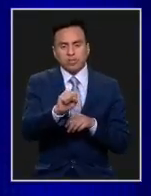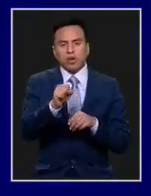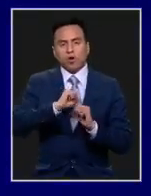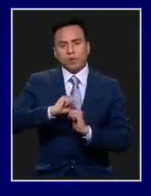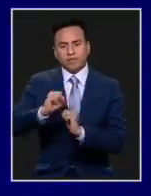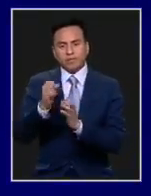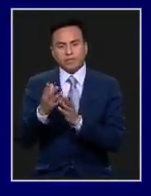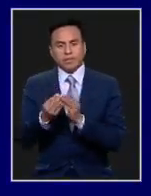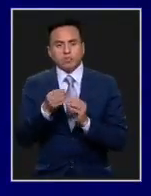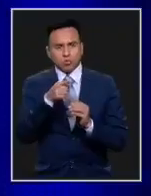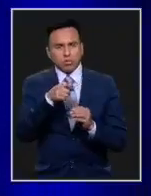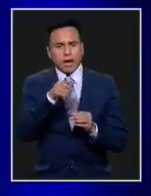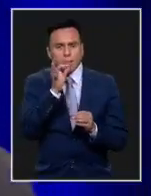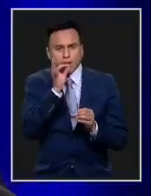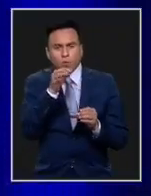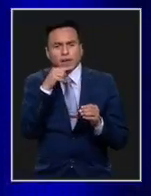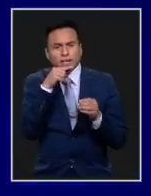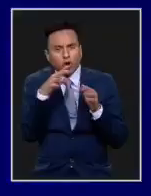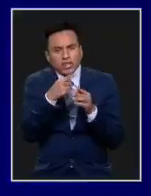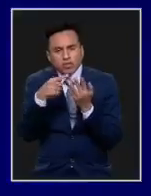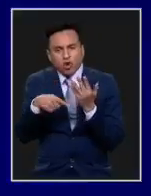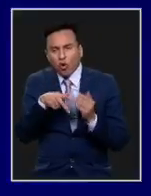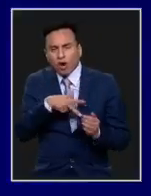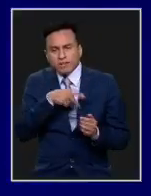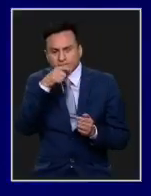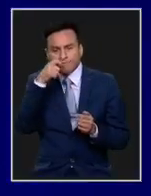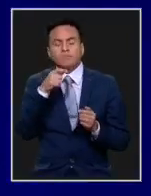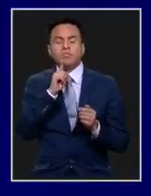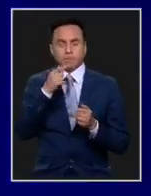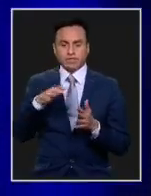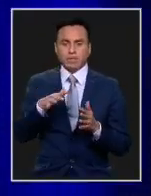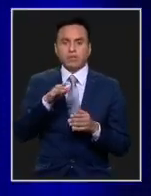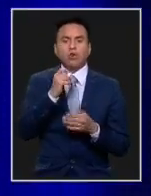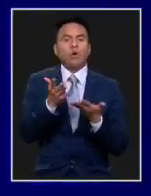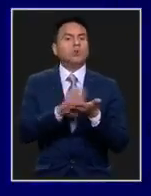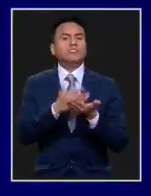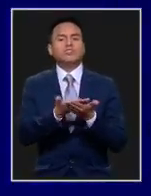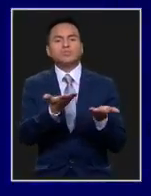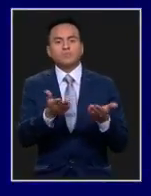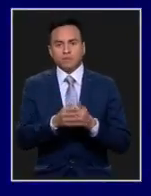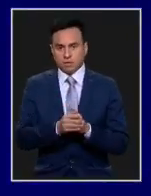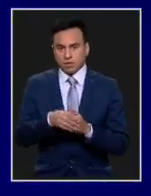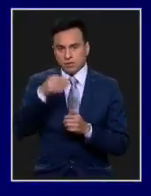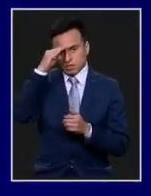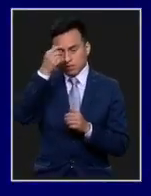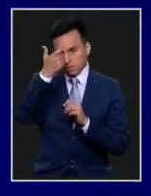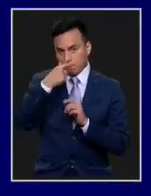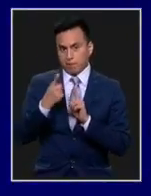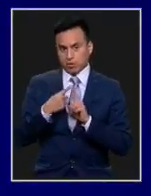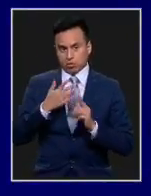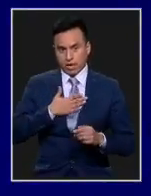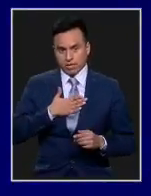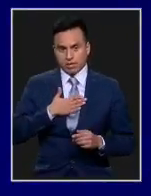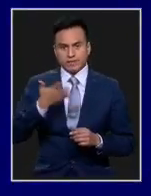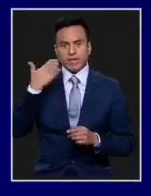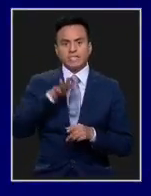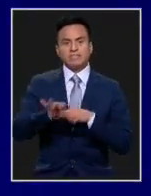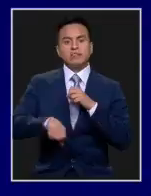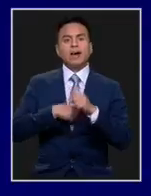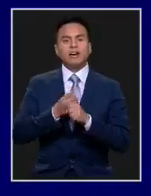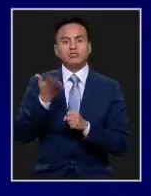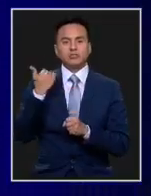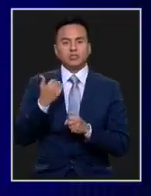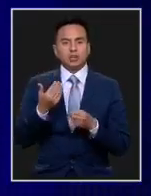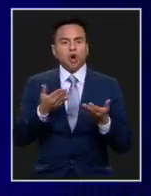como inicial consumo de marihuana u otras drogas he tenido dos prensas y cómo ha sido así una experiencia personal hace ya 15 años